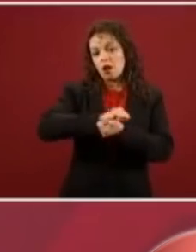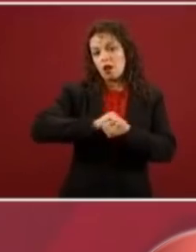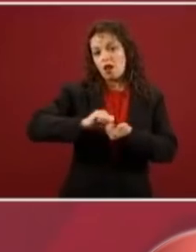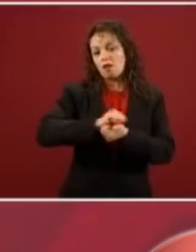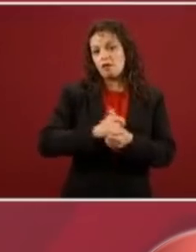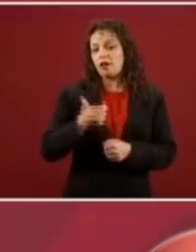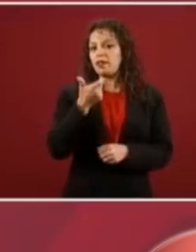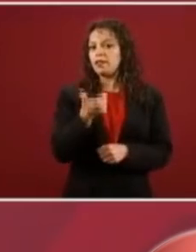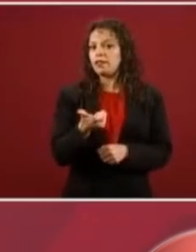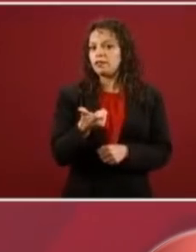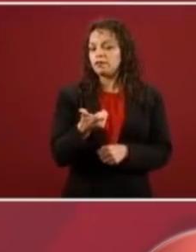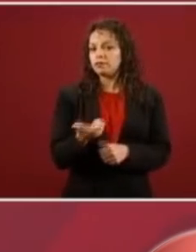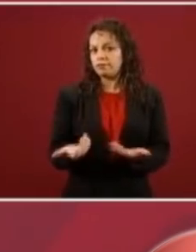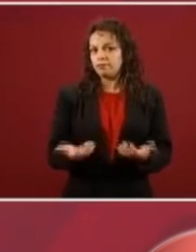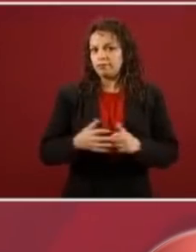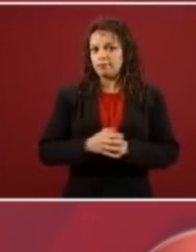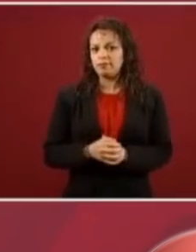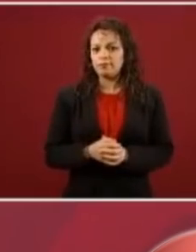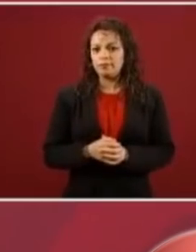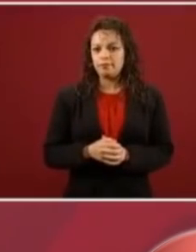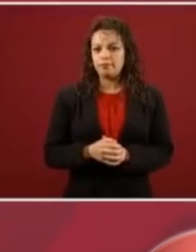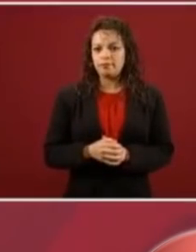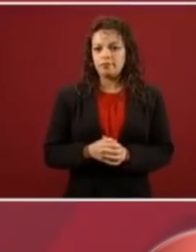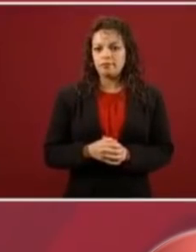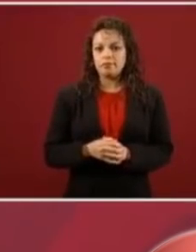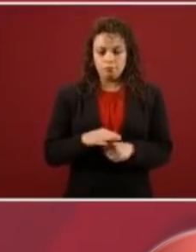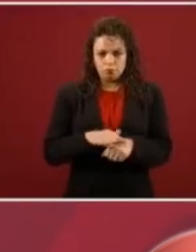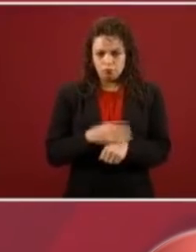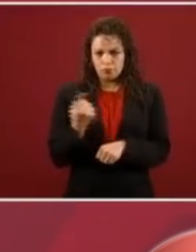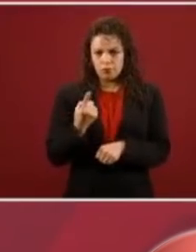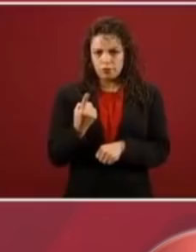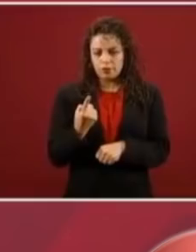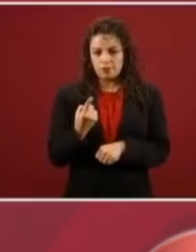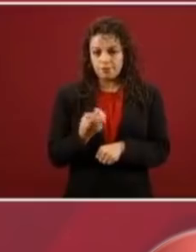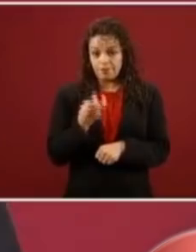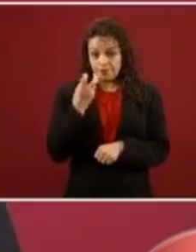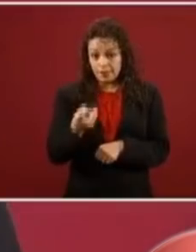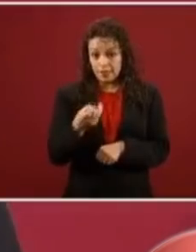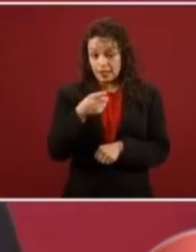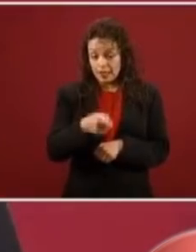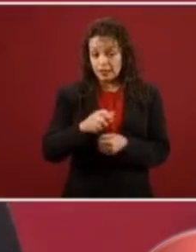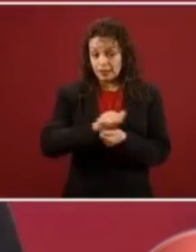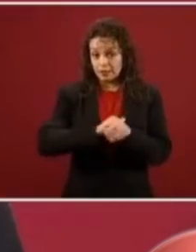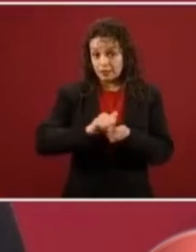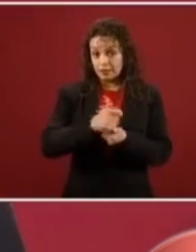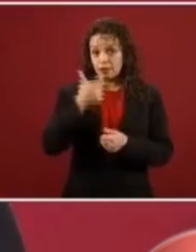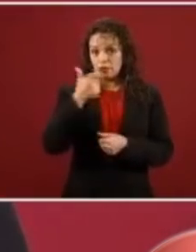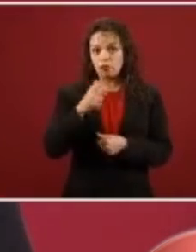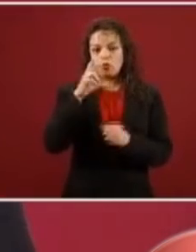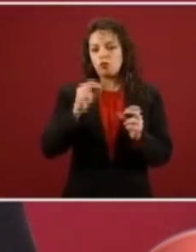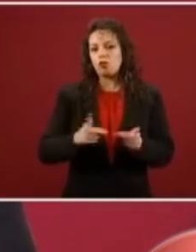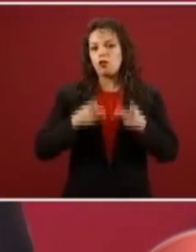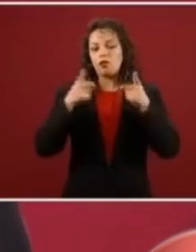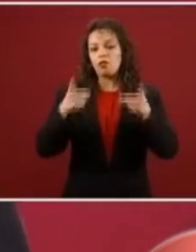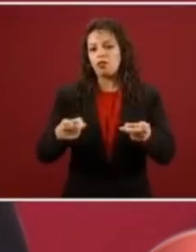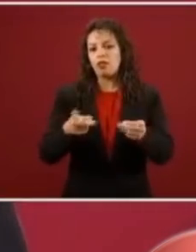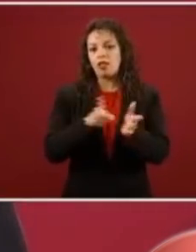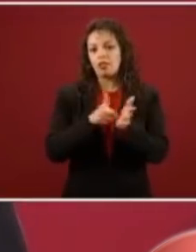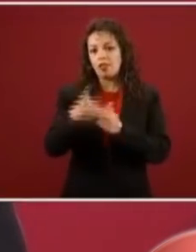porque el lavado de dinero no permitía el derecho a fianza. la corrupción